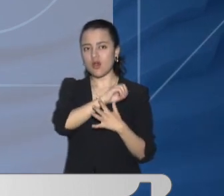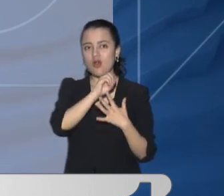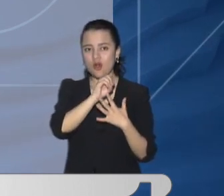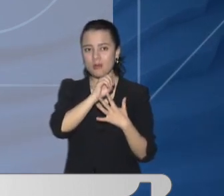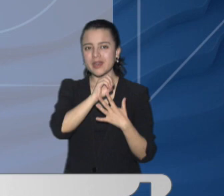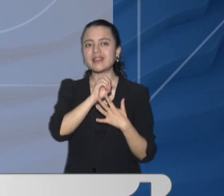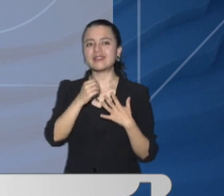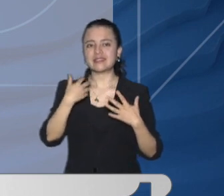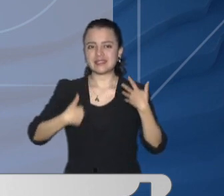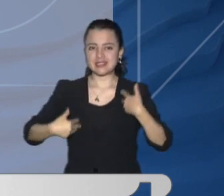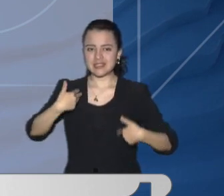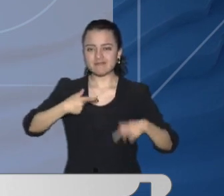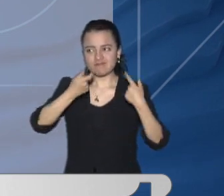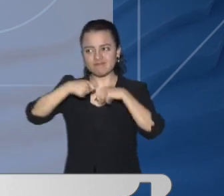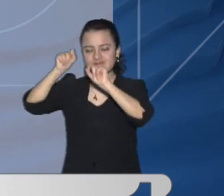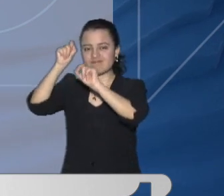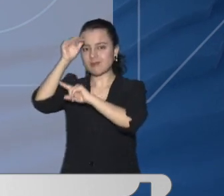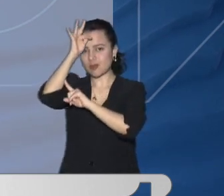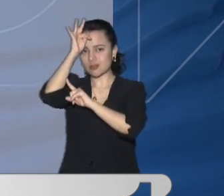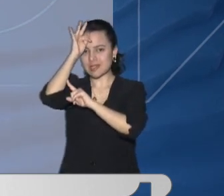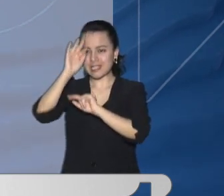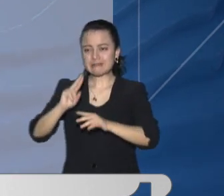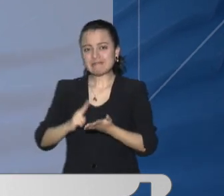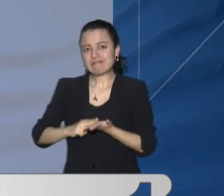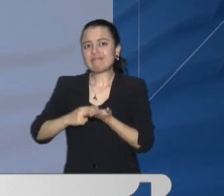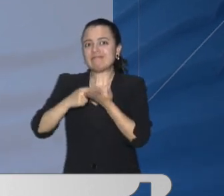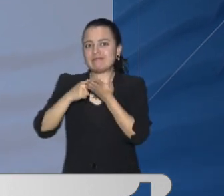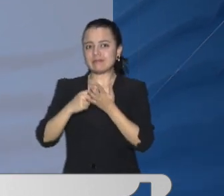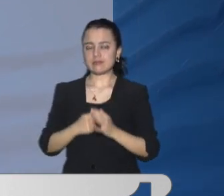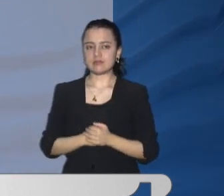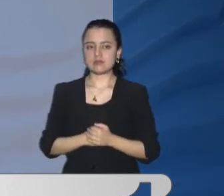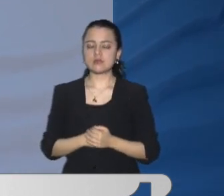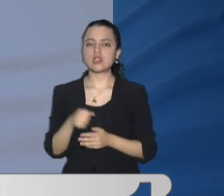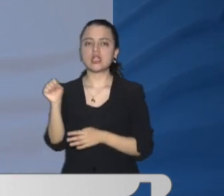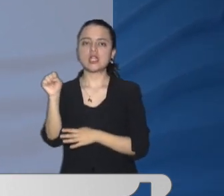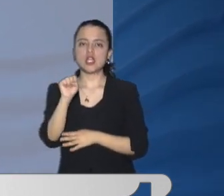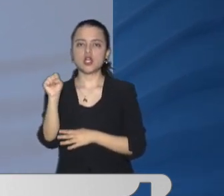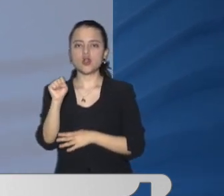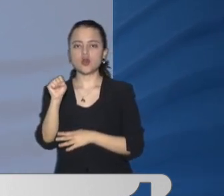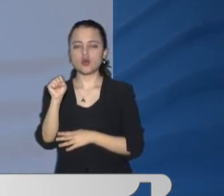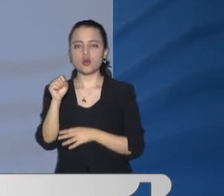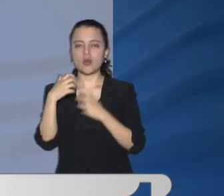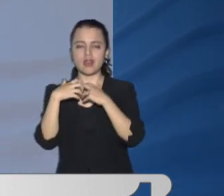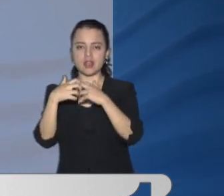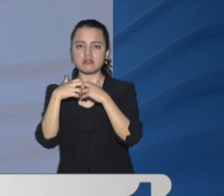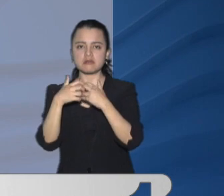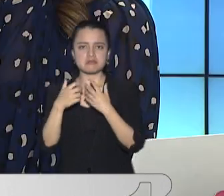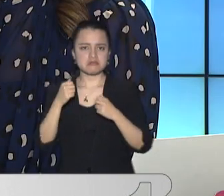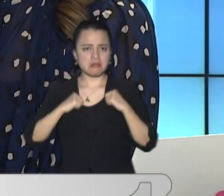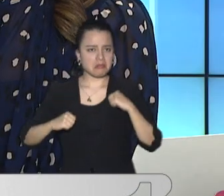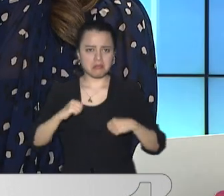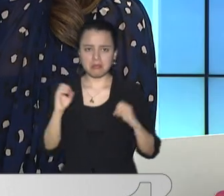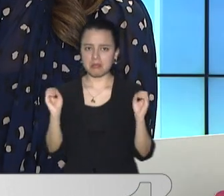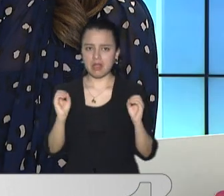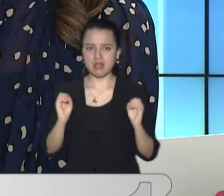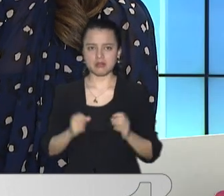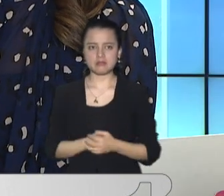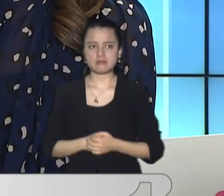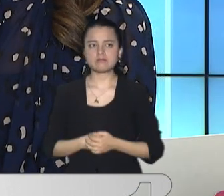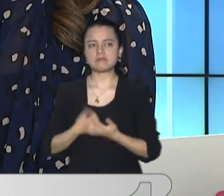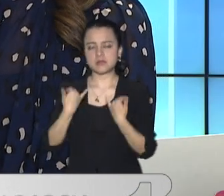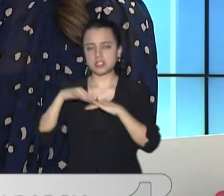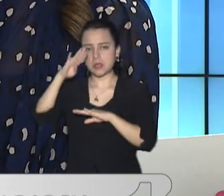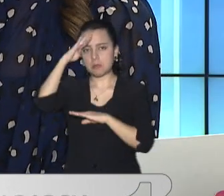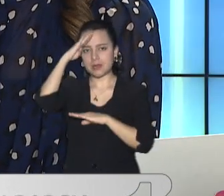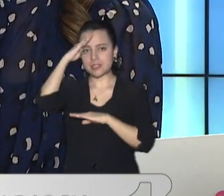en centros clínicos de la región. El conductor del tractocamión, quien resultó ileso, se encuentra bajo custodia policial. La